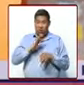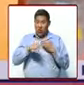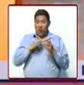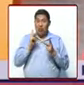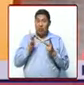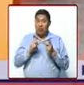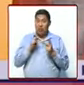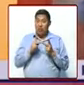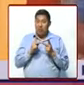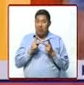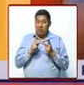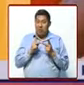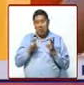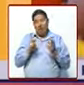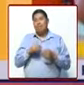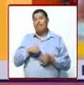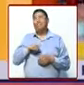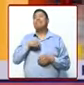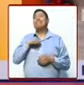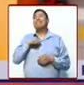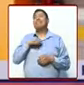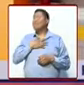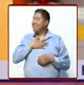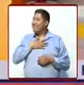Bueno, Paula, no es por presumir, pero